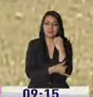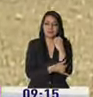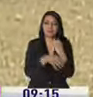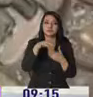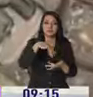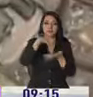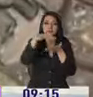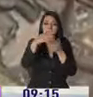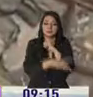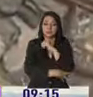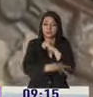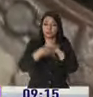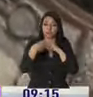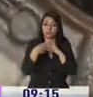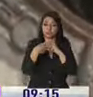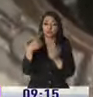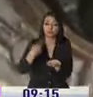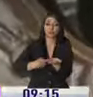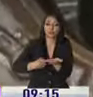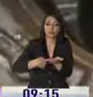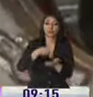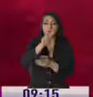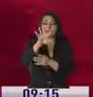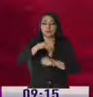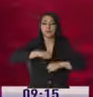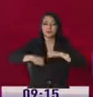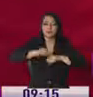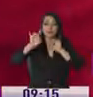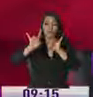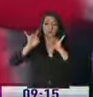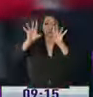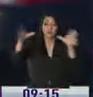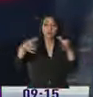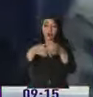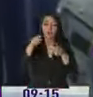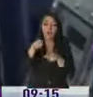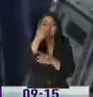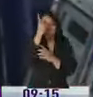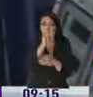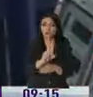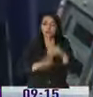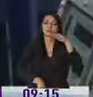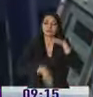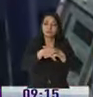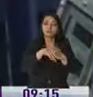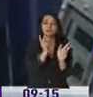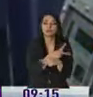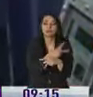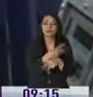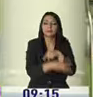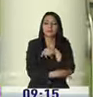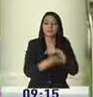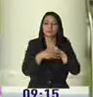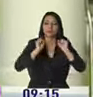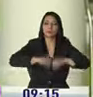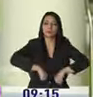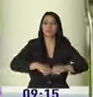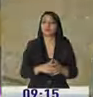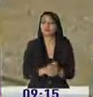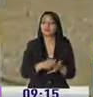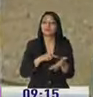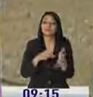PEV, desarrollada el 25 de mayo en Viena, Australia, en donde se decidió fijar un techo en la producción petrolera, lo que significó